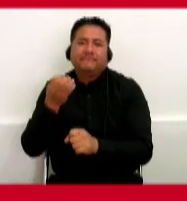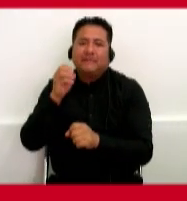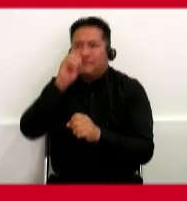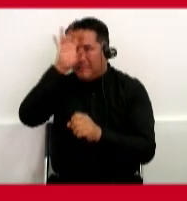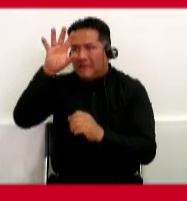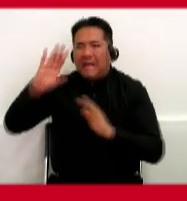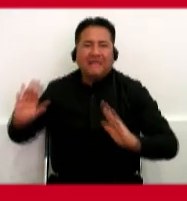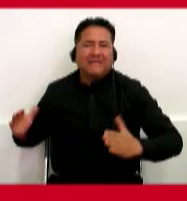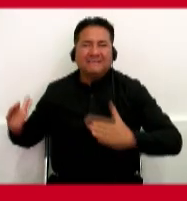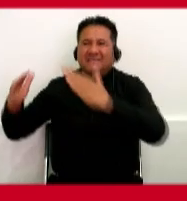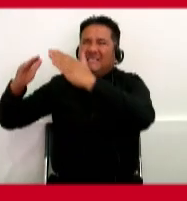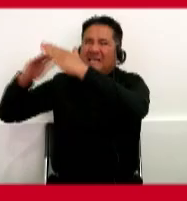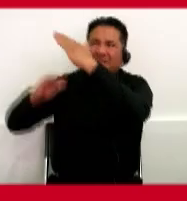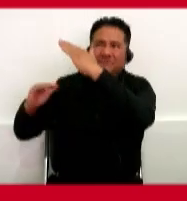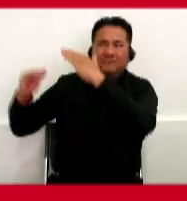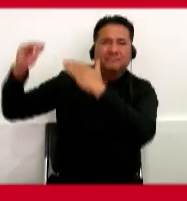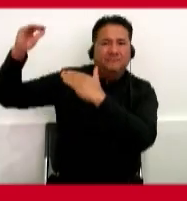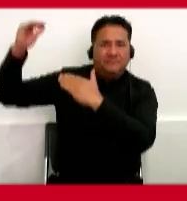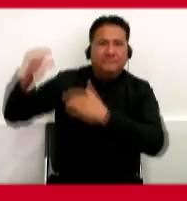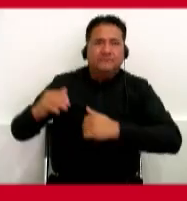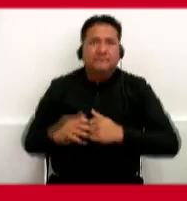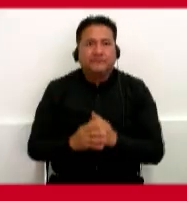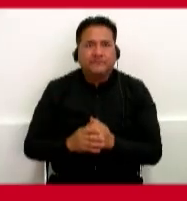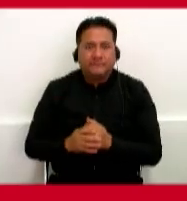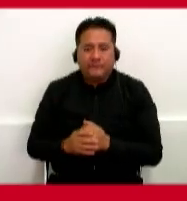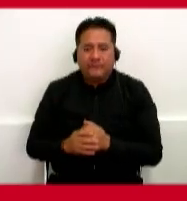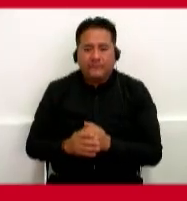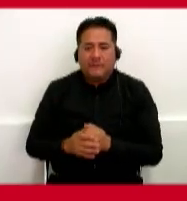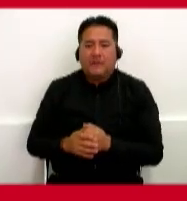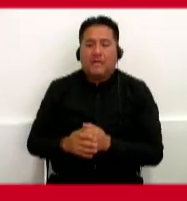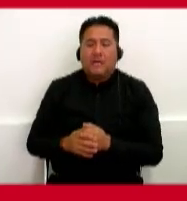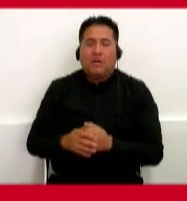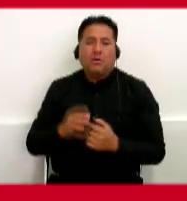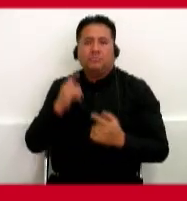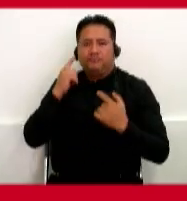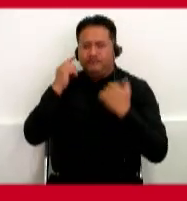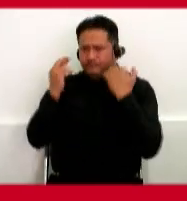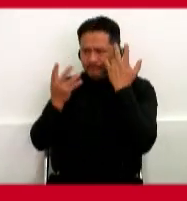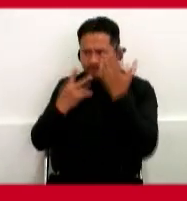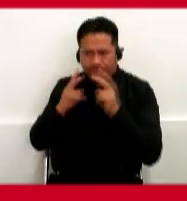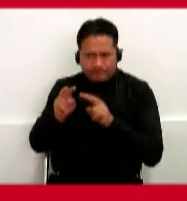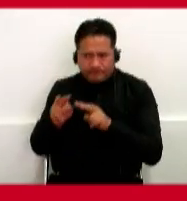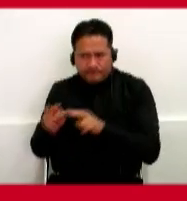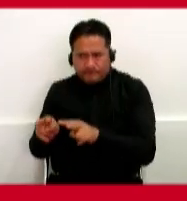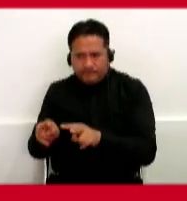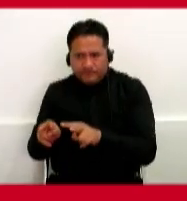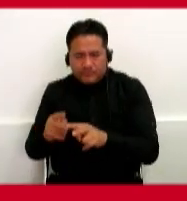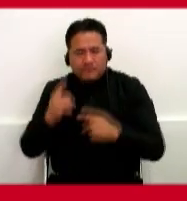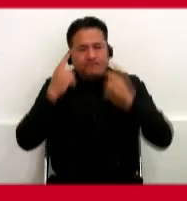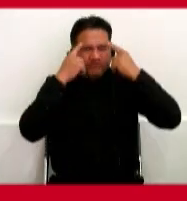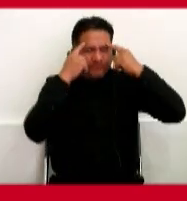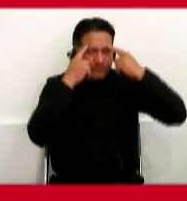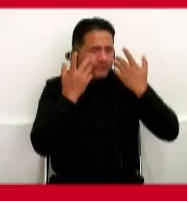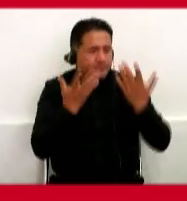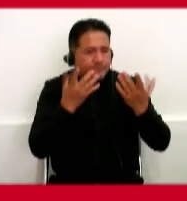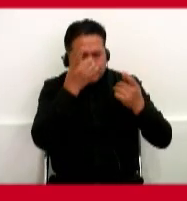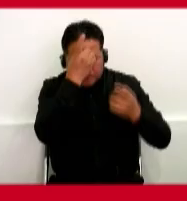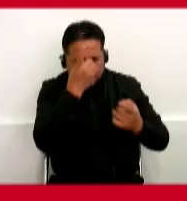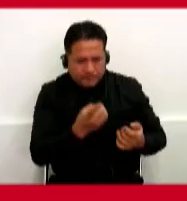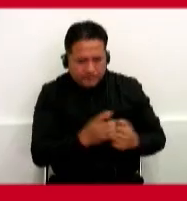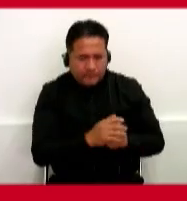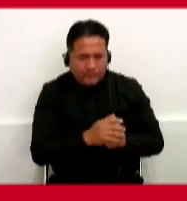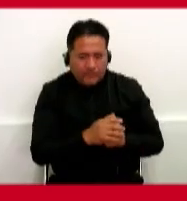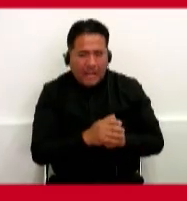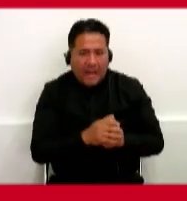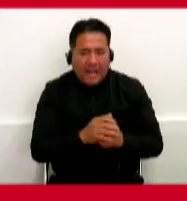Considerando estas condiciones, nos planteamos un objetivo de hacer la recuperación de estos pilares sin